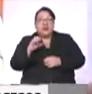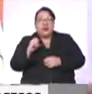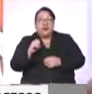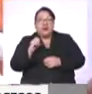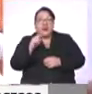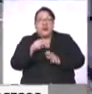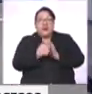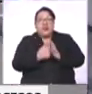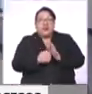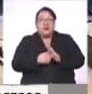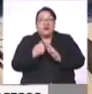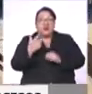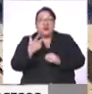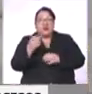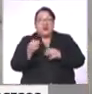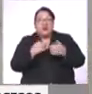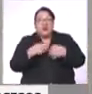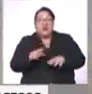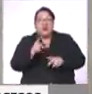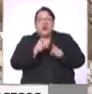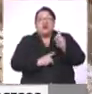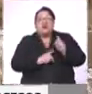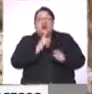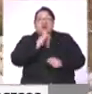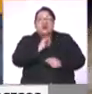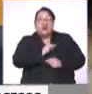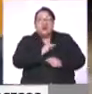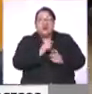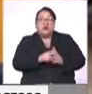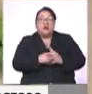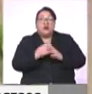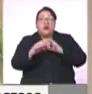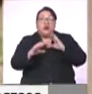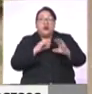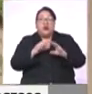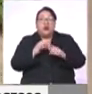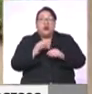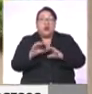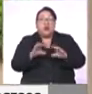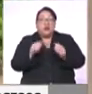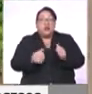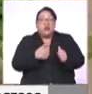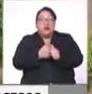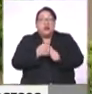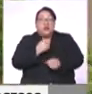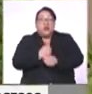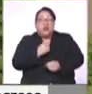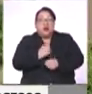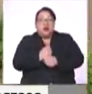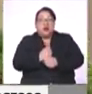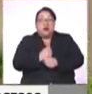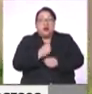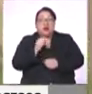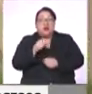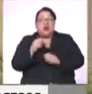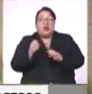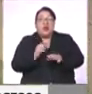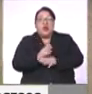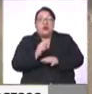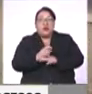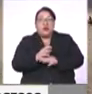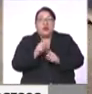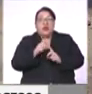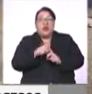El artículo 3 señala que la entidad formalizadora comunica y realiza el seguimiento de la ejecución de las